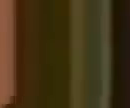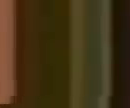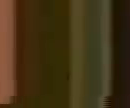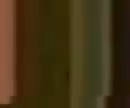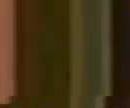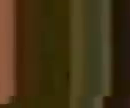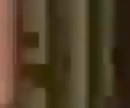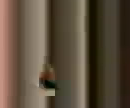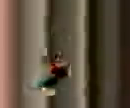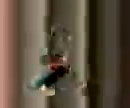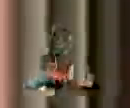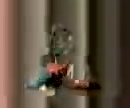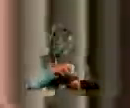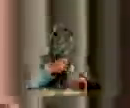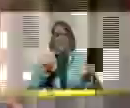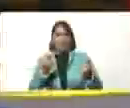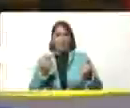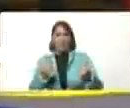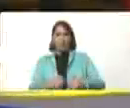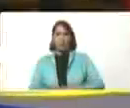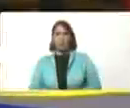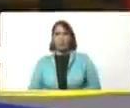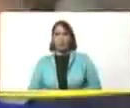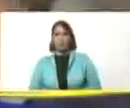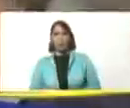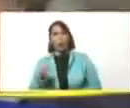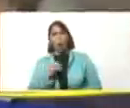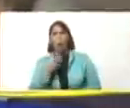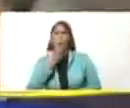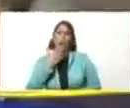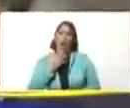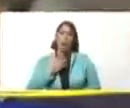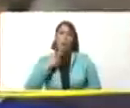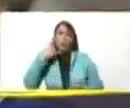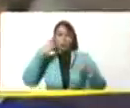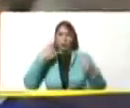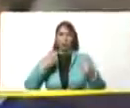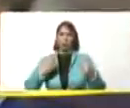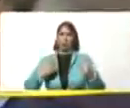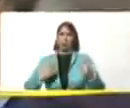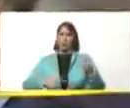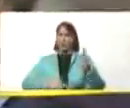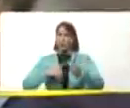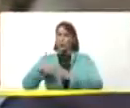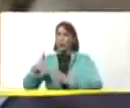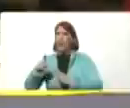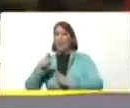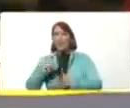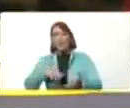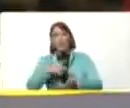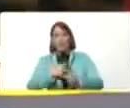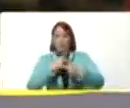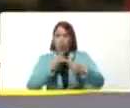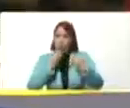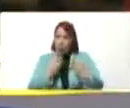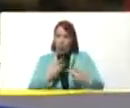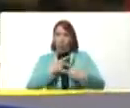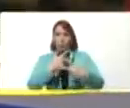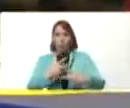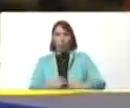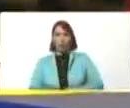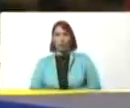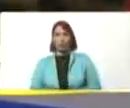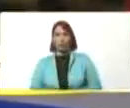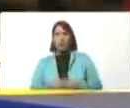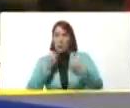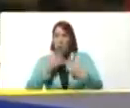No es un problema de billete o de creerse desarrollado, de ego. Es un problema de voluntad, de buena voluntad,